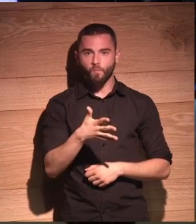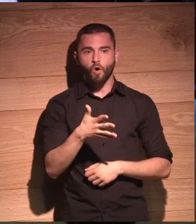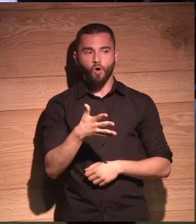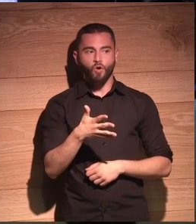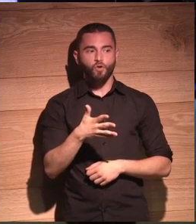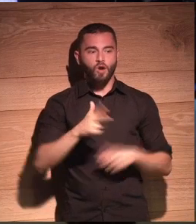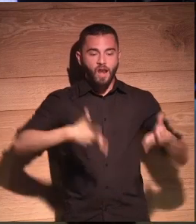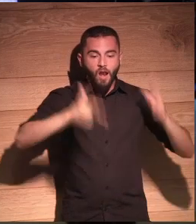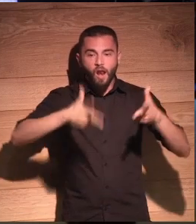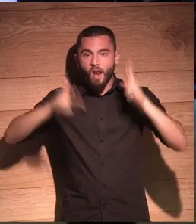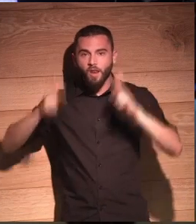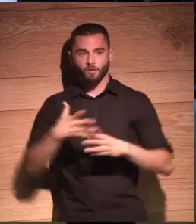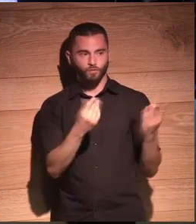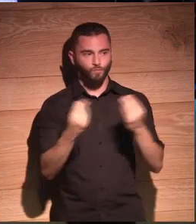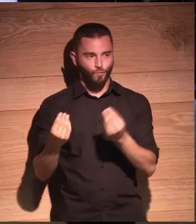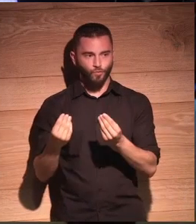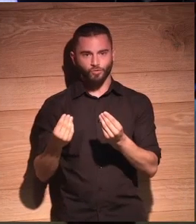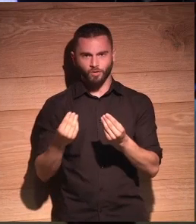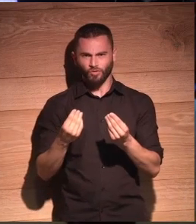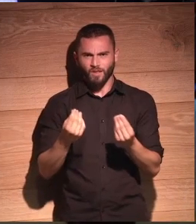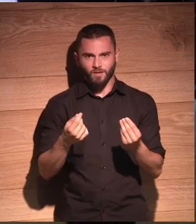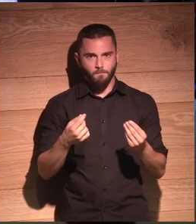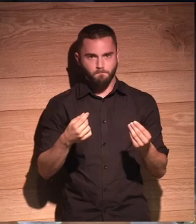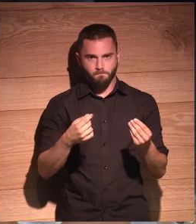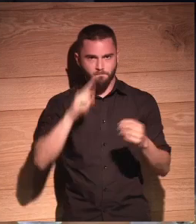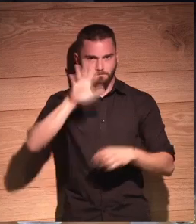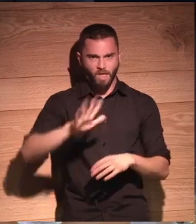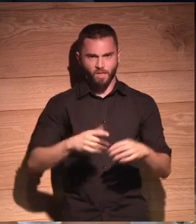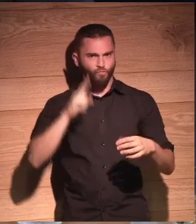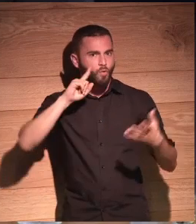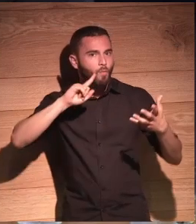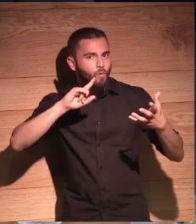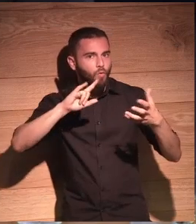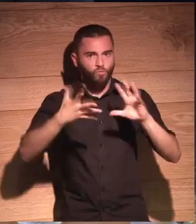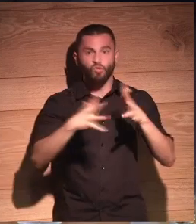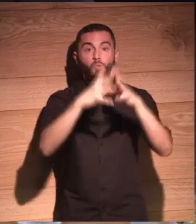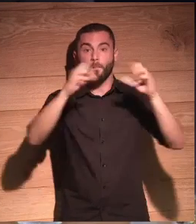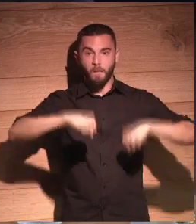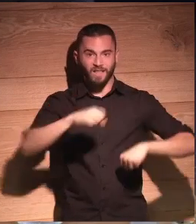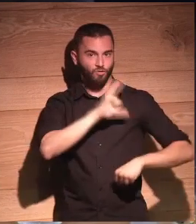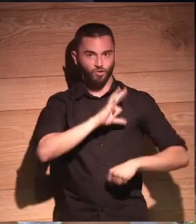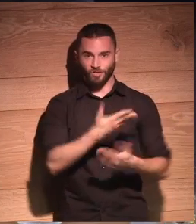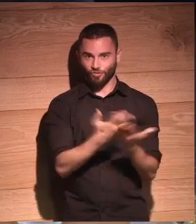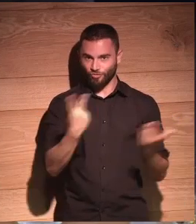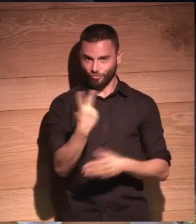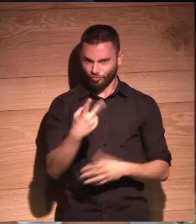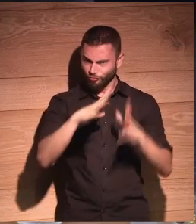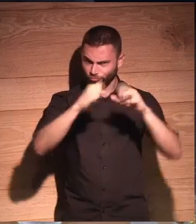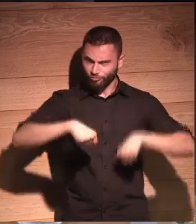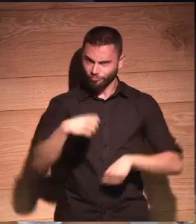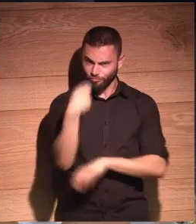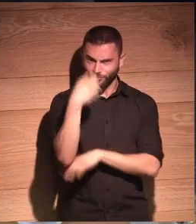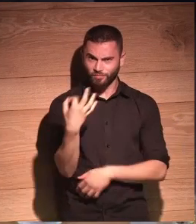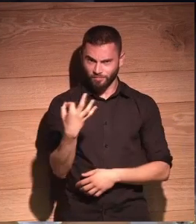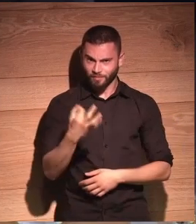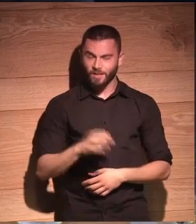como demasiadas licencias y ya caía un poco en el disparate. Y entonces llegaron a un pacto de caballeros, ¿no? Cuéntanoslo. Sí, que como en la